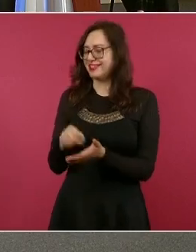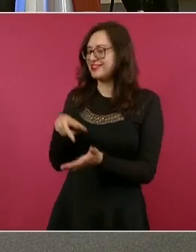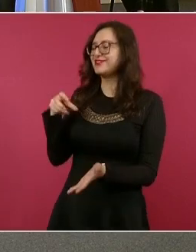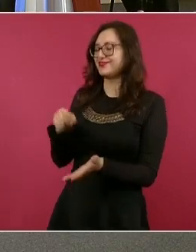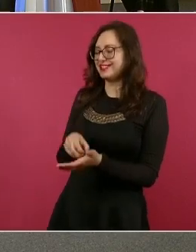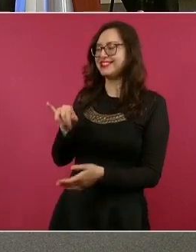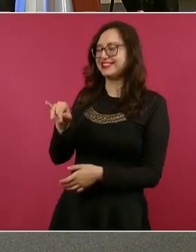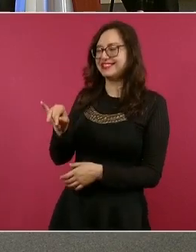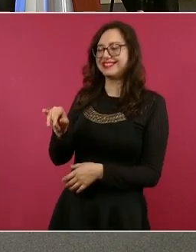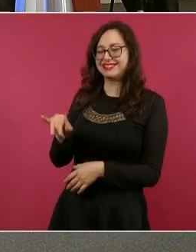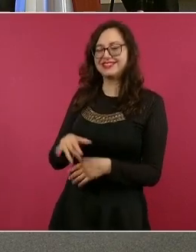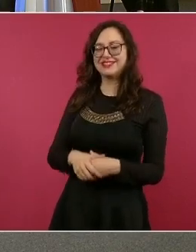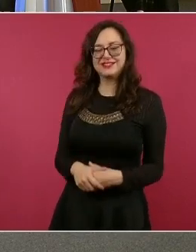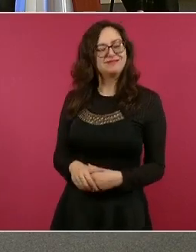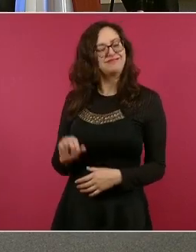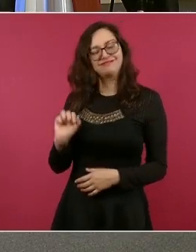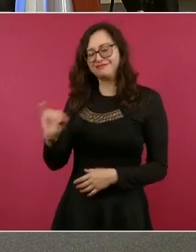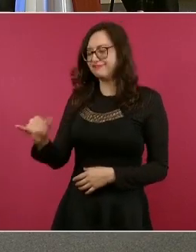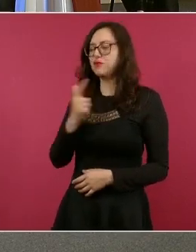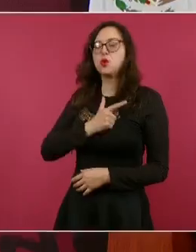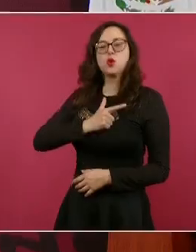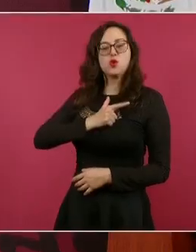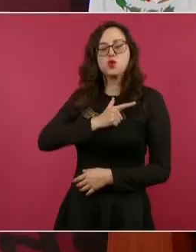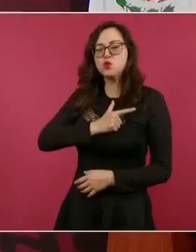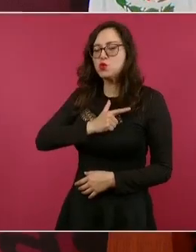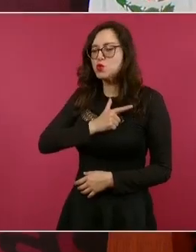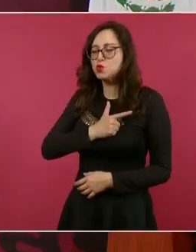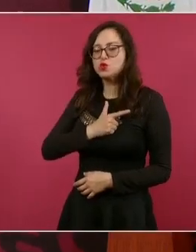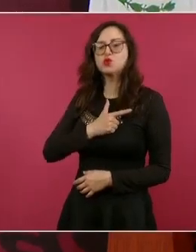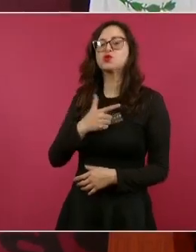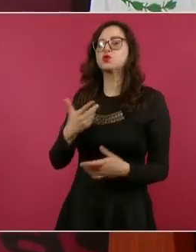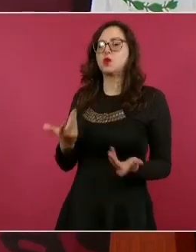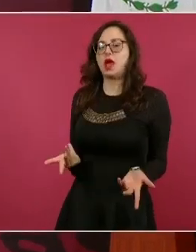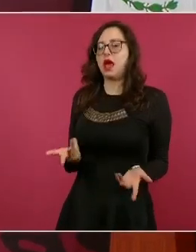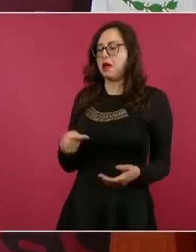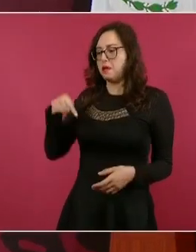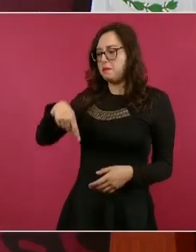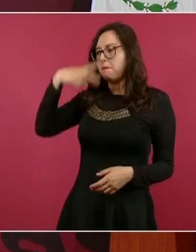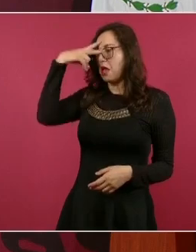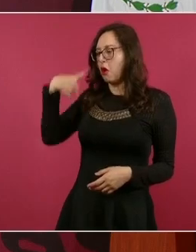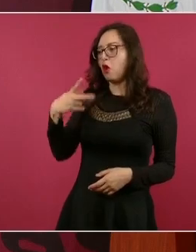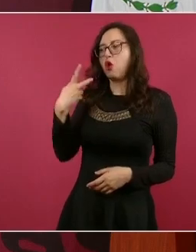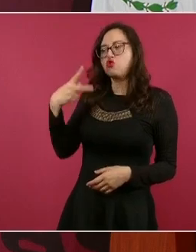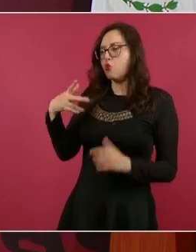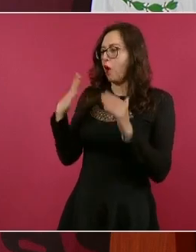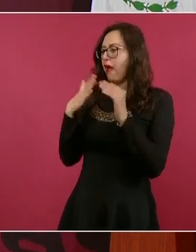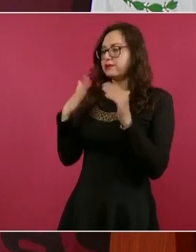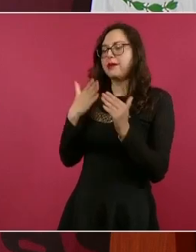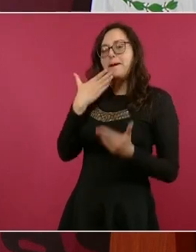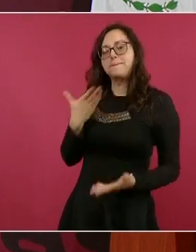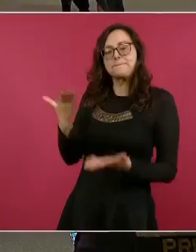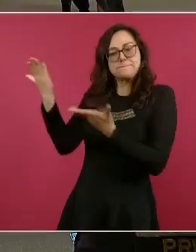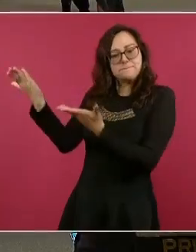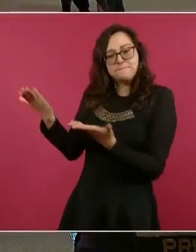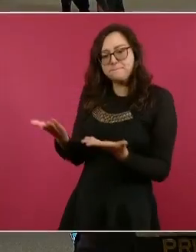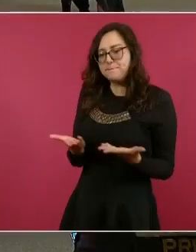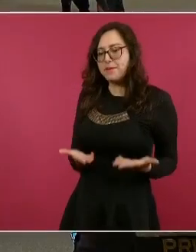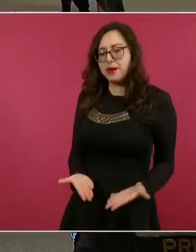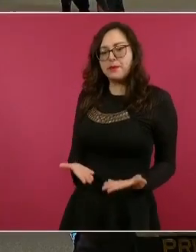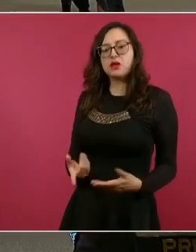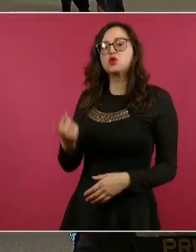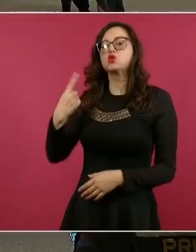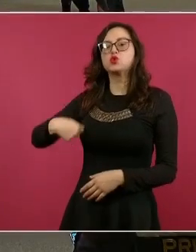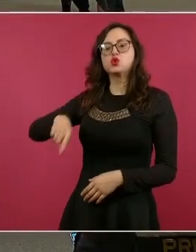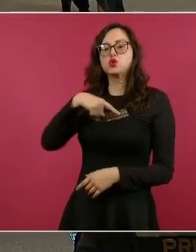Con mucho gusto. Este es tu pueblo, esta es tu casa, México, y tienes todo nuestro